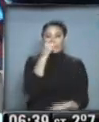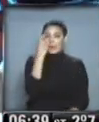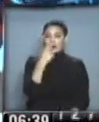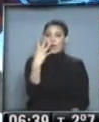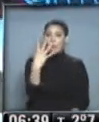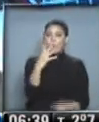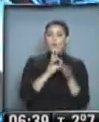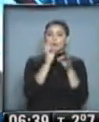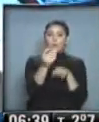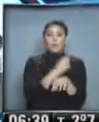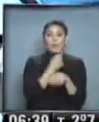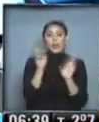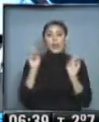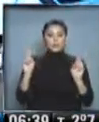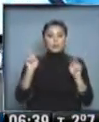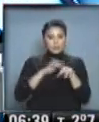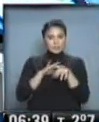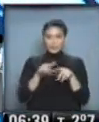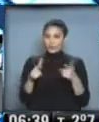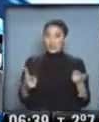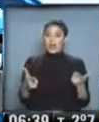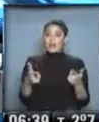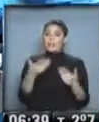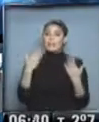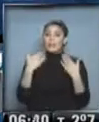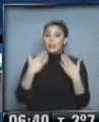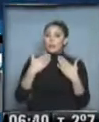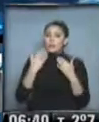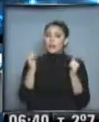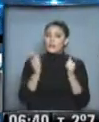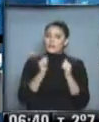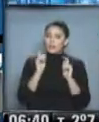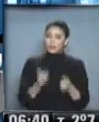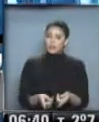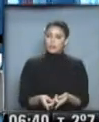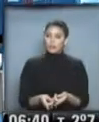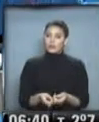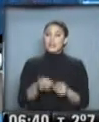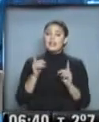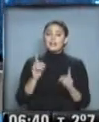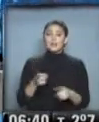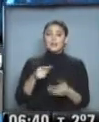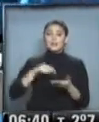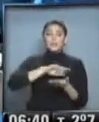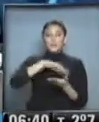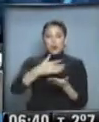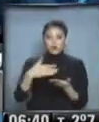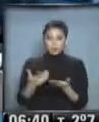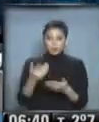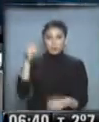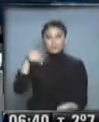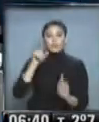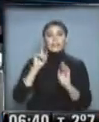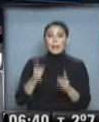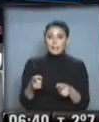por hora y por suerte no hay sensación térmica, pero la temperatura realmente está muy baja todavía y en el Gran Buenos Aires, en zona sur,